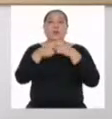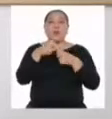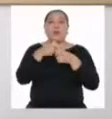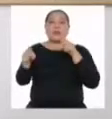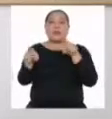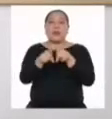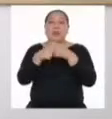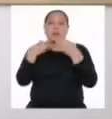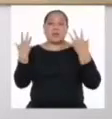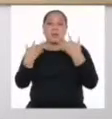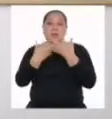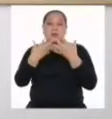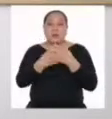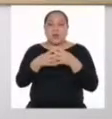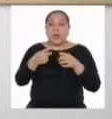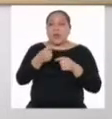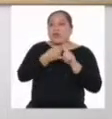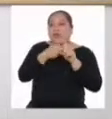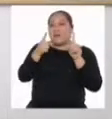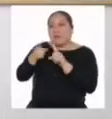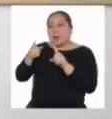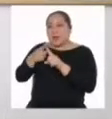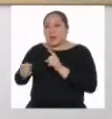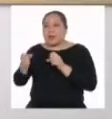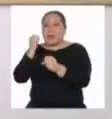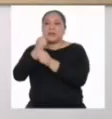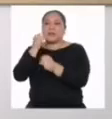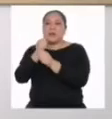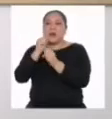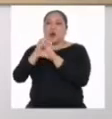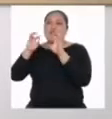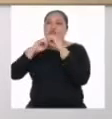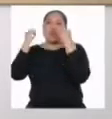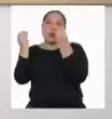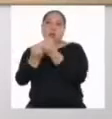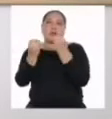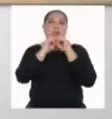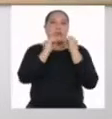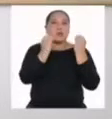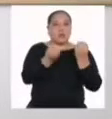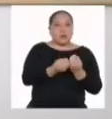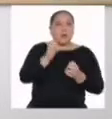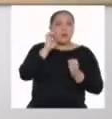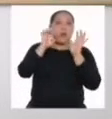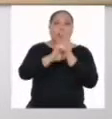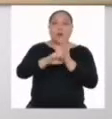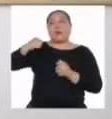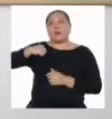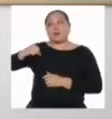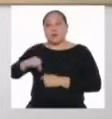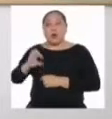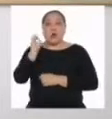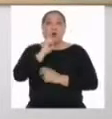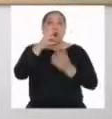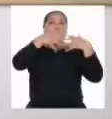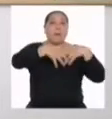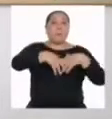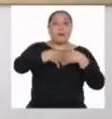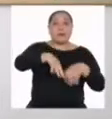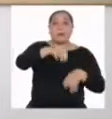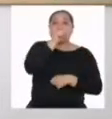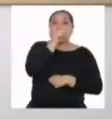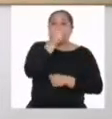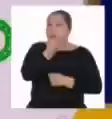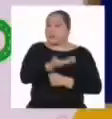asocian también a ciertas funciones de entidades públicas como el municipio y a entidades privadas como es